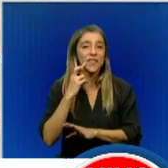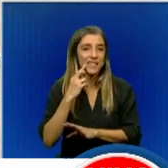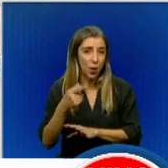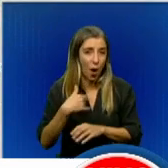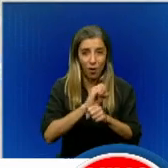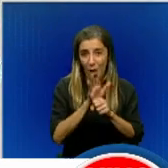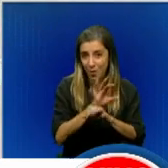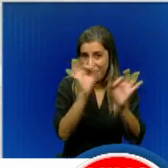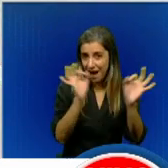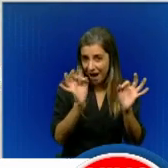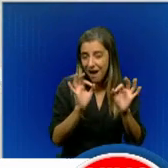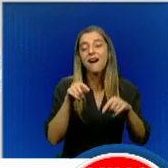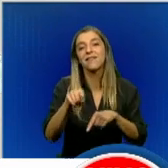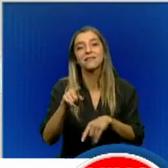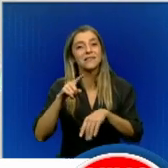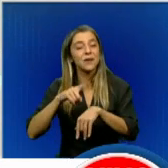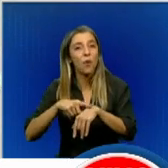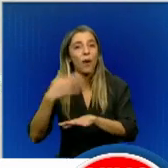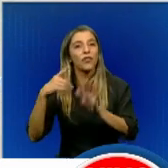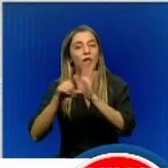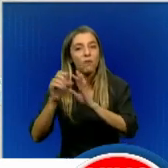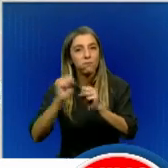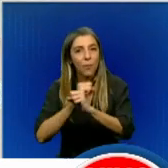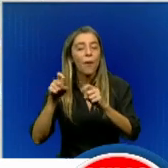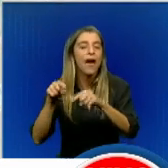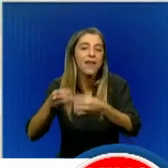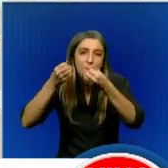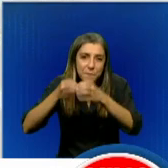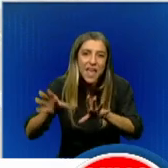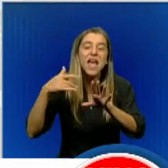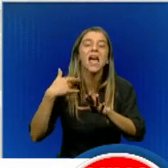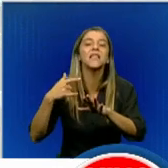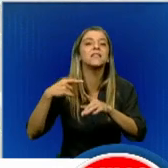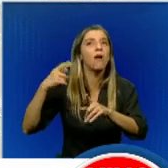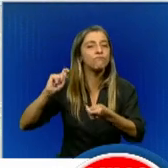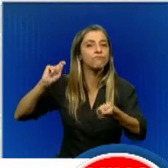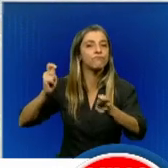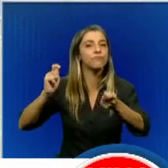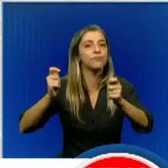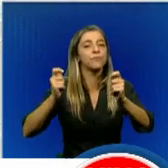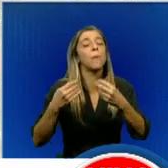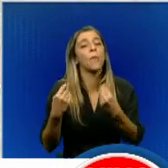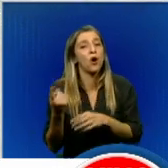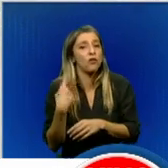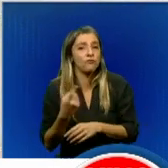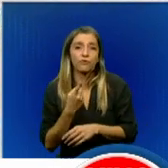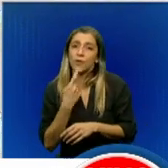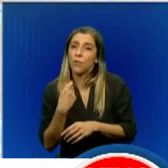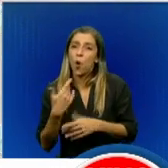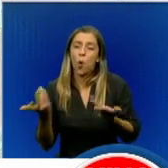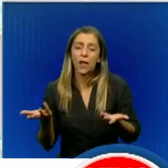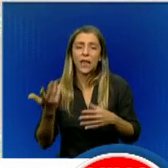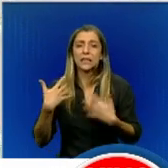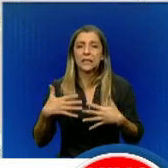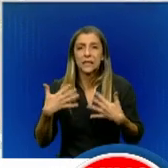golpeado pero cuando todavía nos dolían los magullones de un modelo económico que nos había dejado